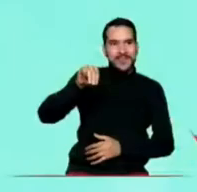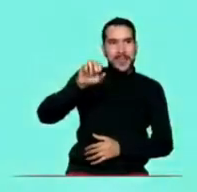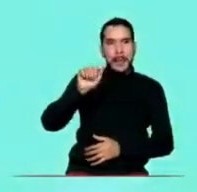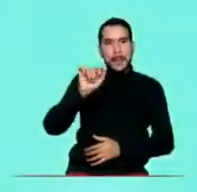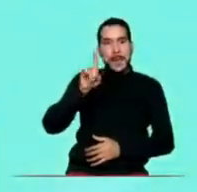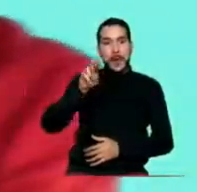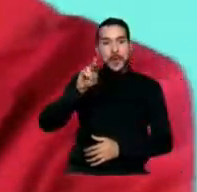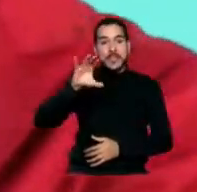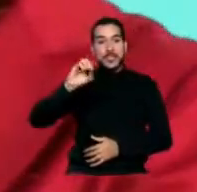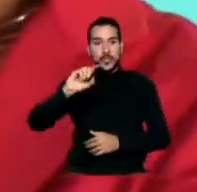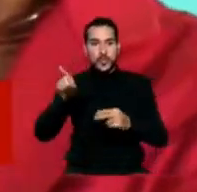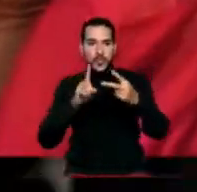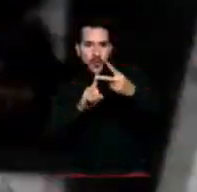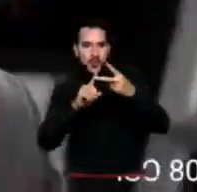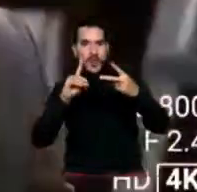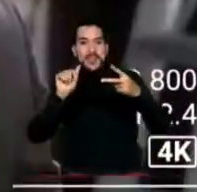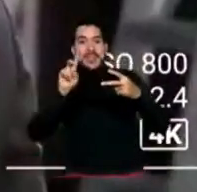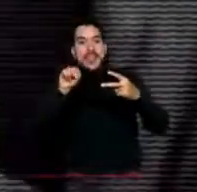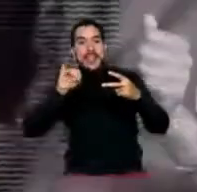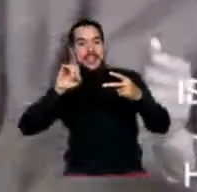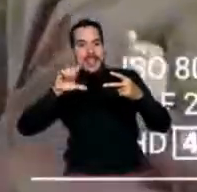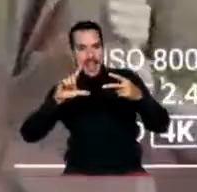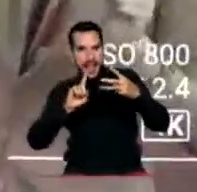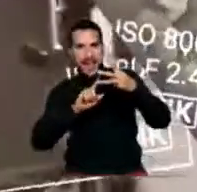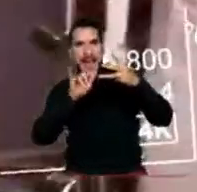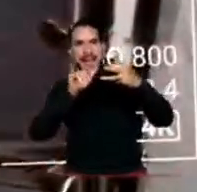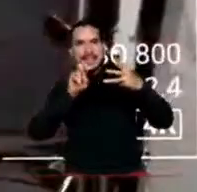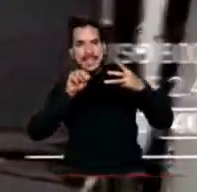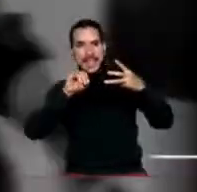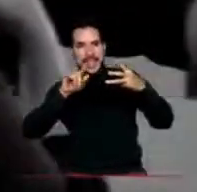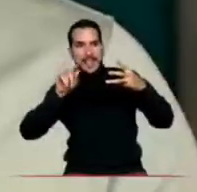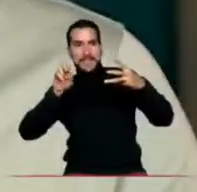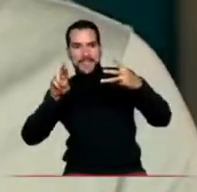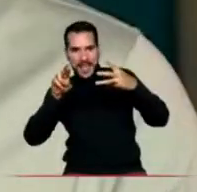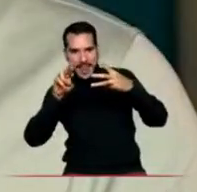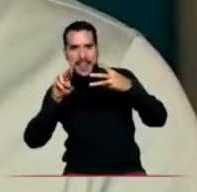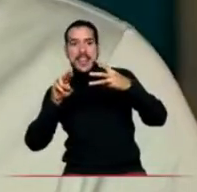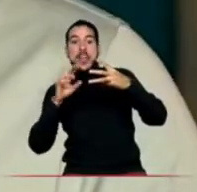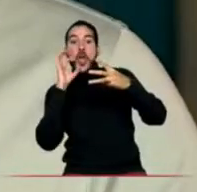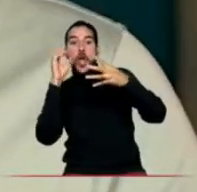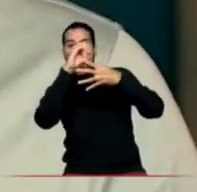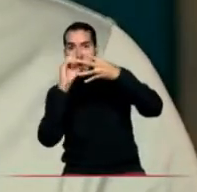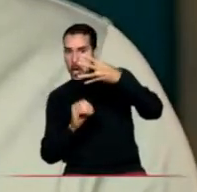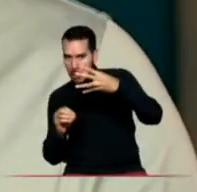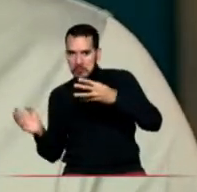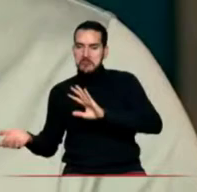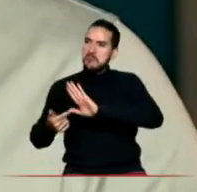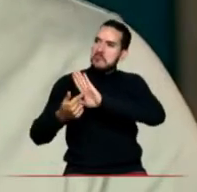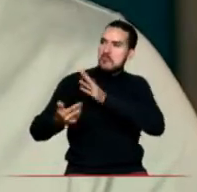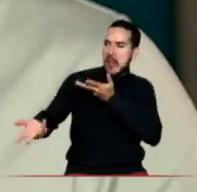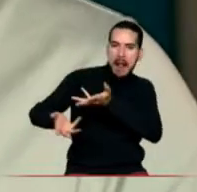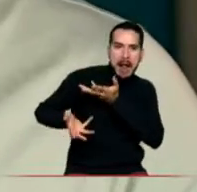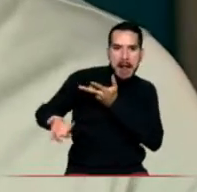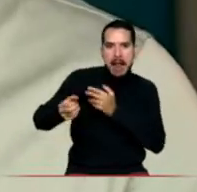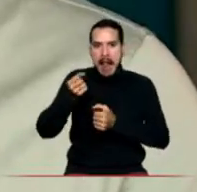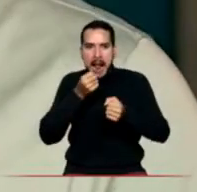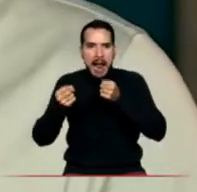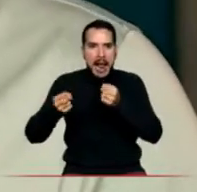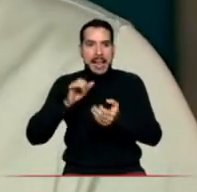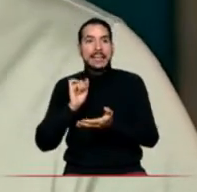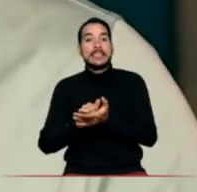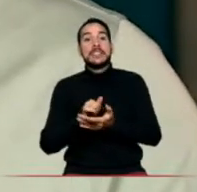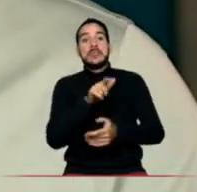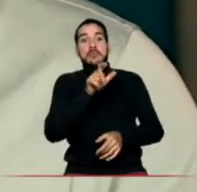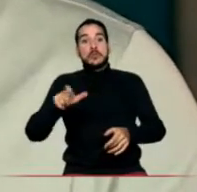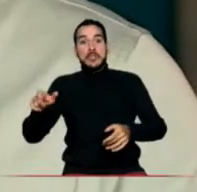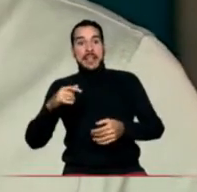Daniela Larraondo, Vic Ortiz y Jennifer Maía. Les vamos a abrir el espacio a los diferentes artistas y no solamente a los cantantes, sino a esas